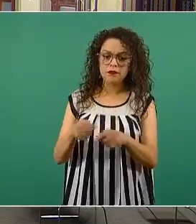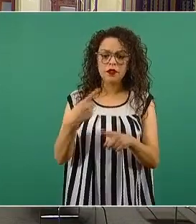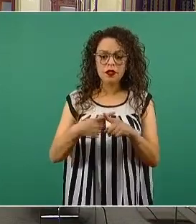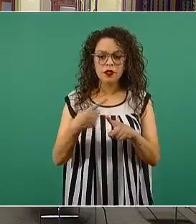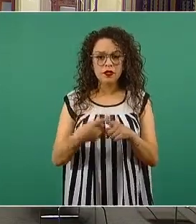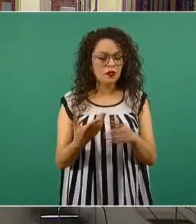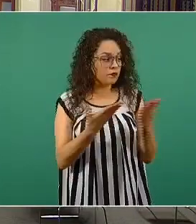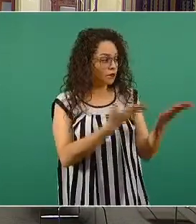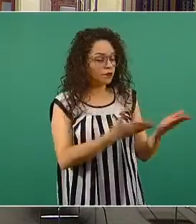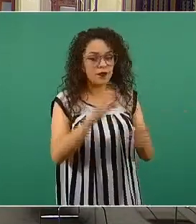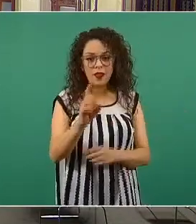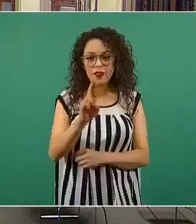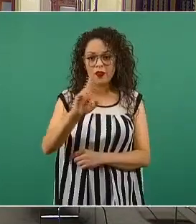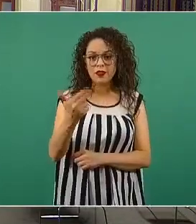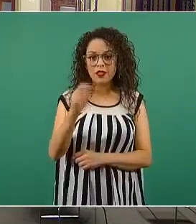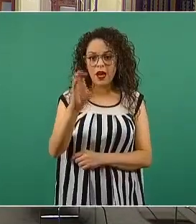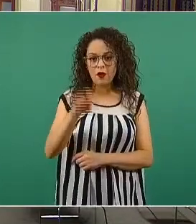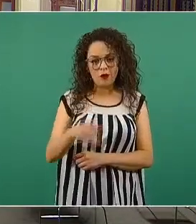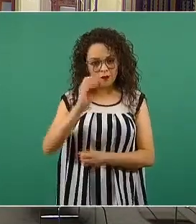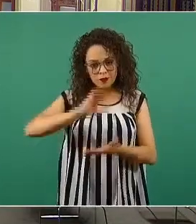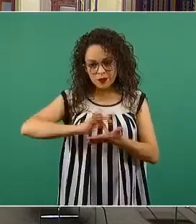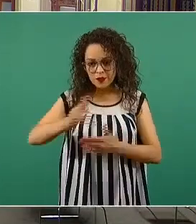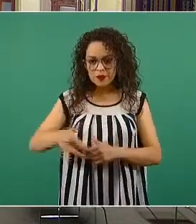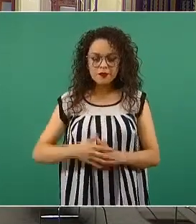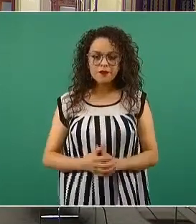Muchas gracias.